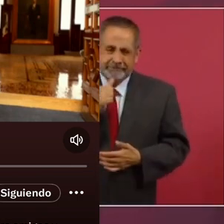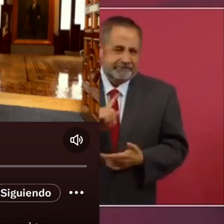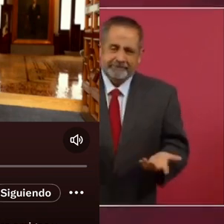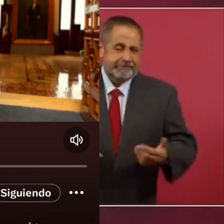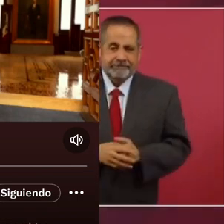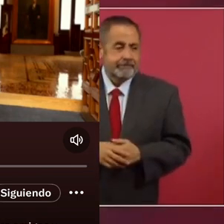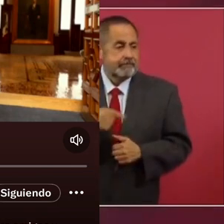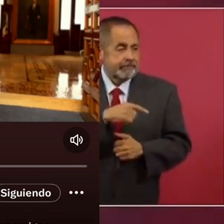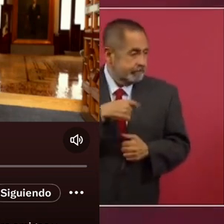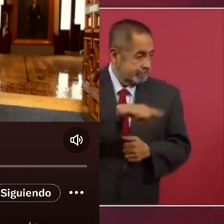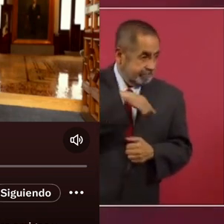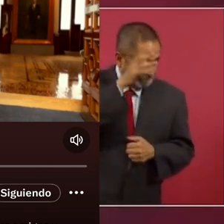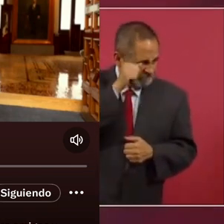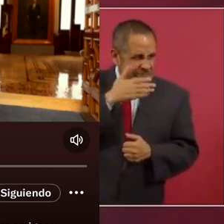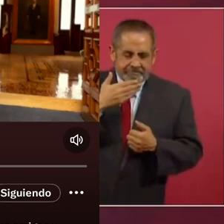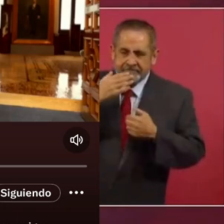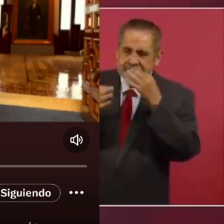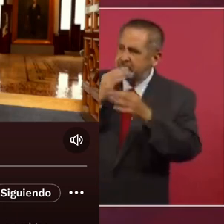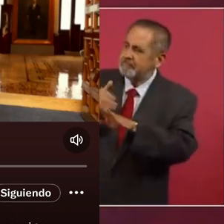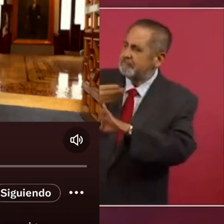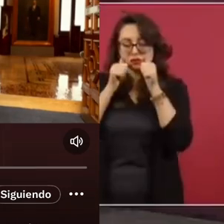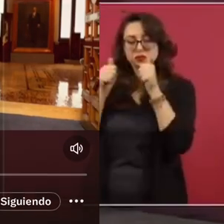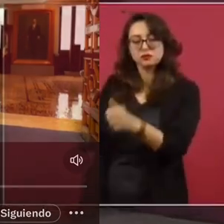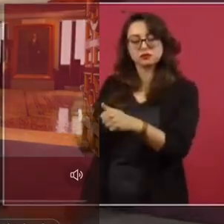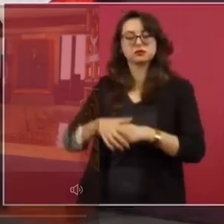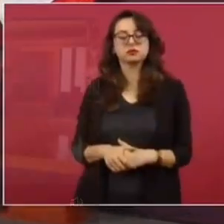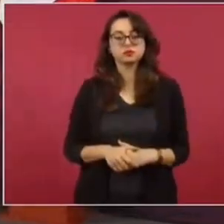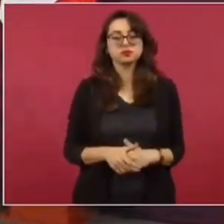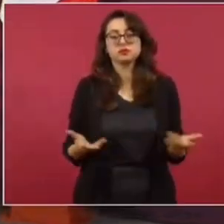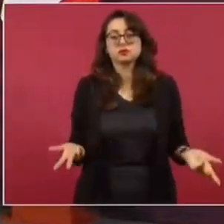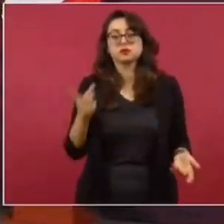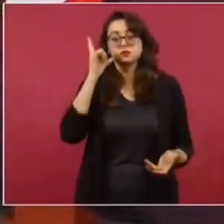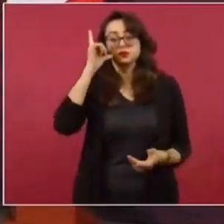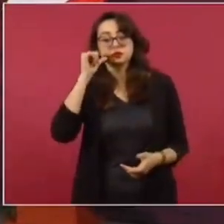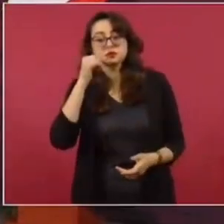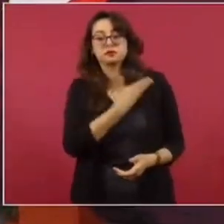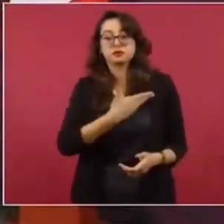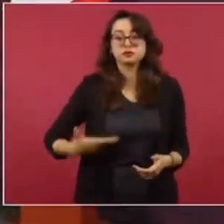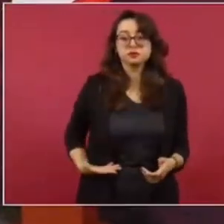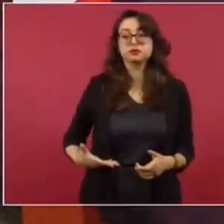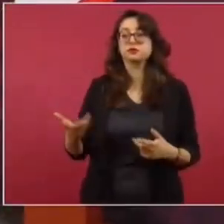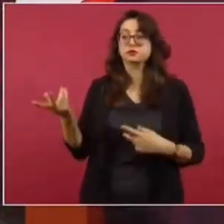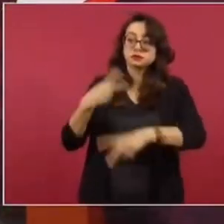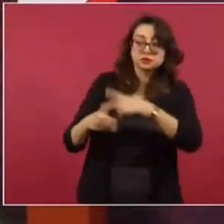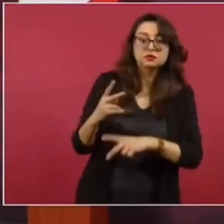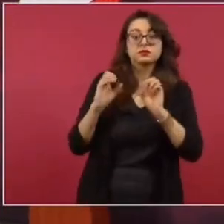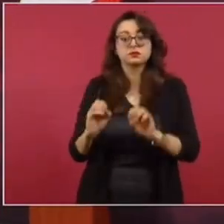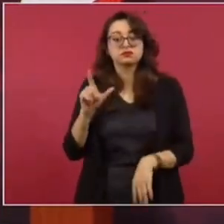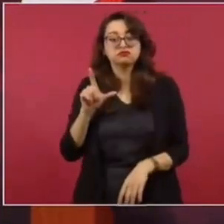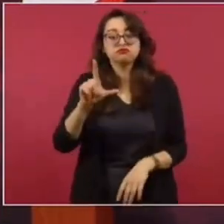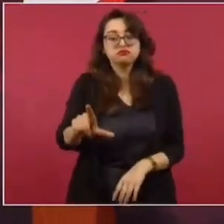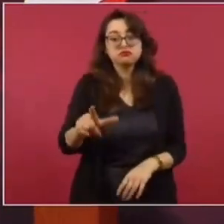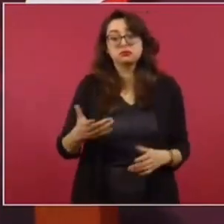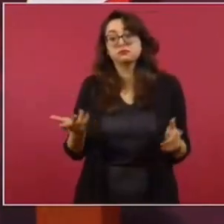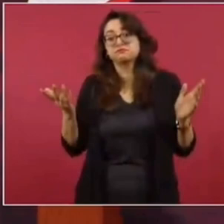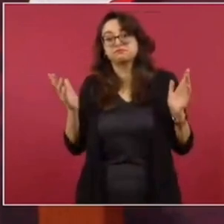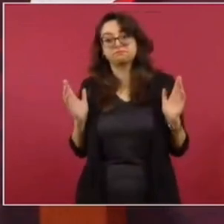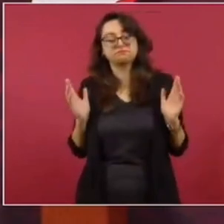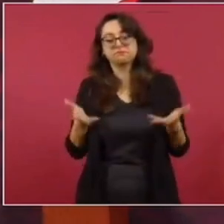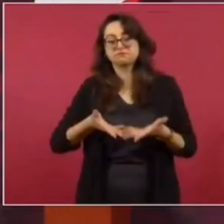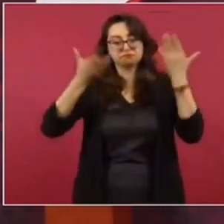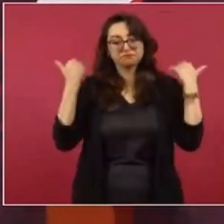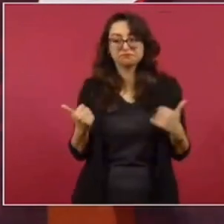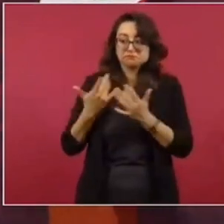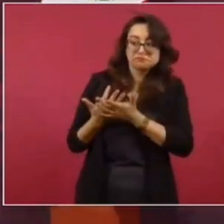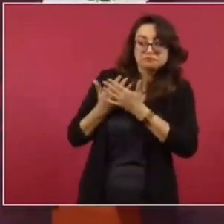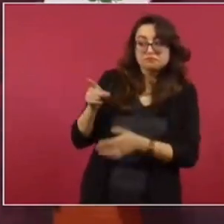que una campaña de odio se desate de tal manera. Respecto a si estará mañana o hasta el lunes el señor presidente, bueno, pues está terminando su